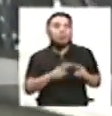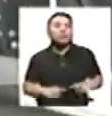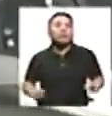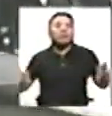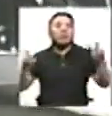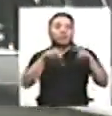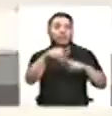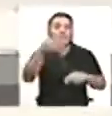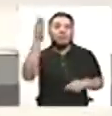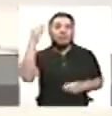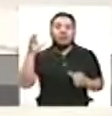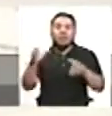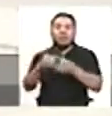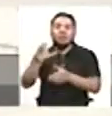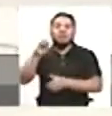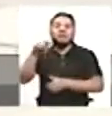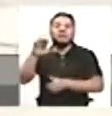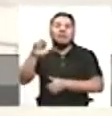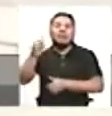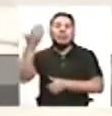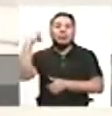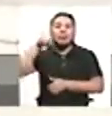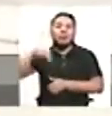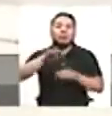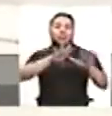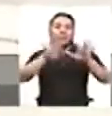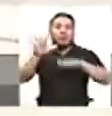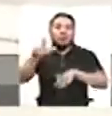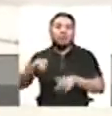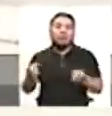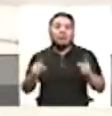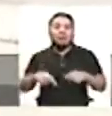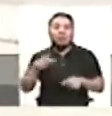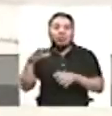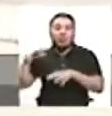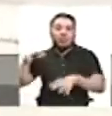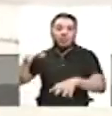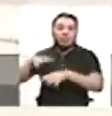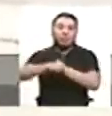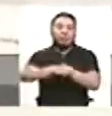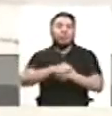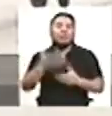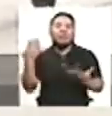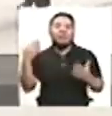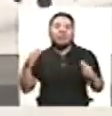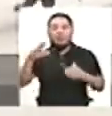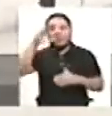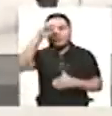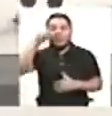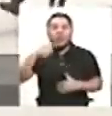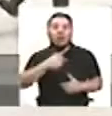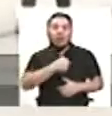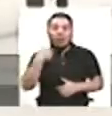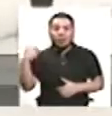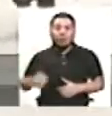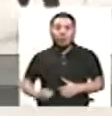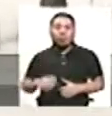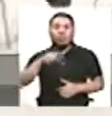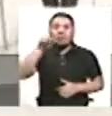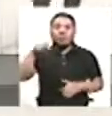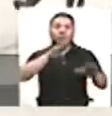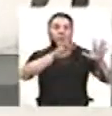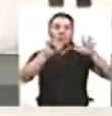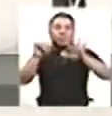en el conflicto del Cenepa en 1995, cuando se produjo la toma de la residencia del embajador de Japón en 1996,